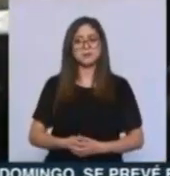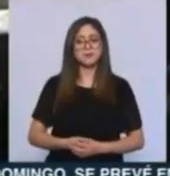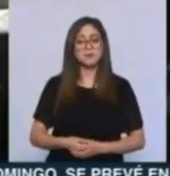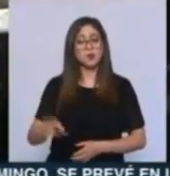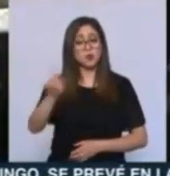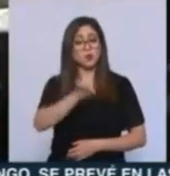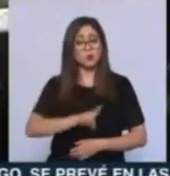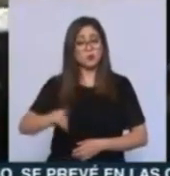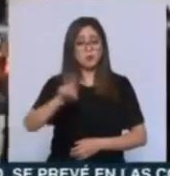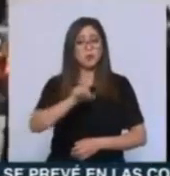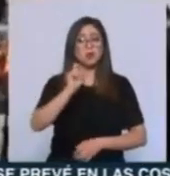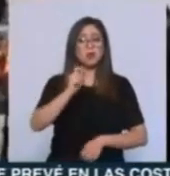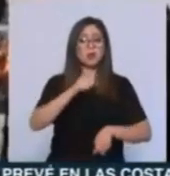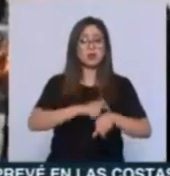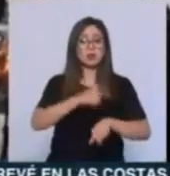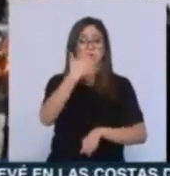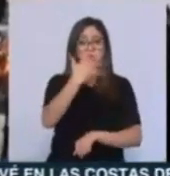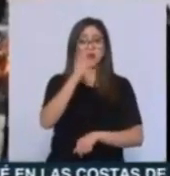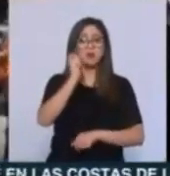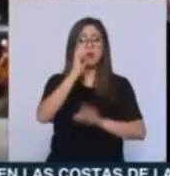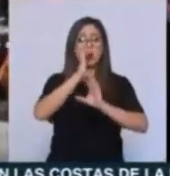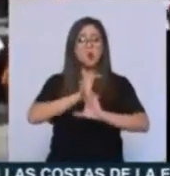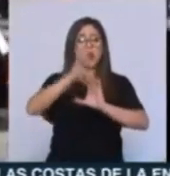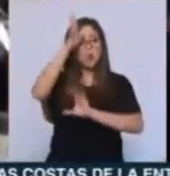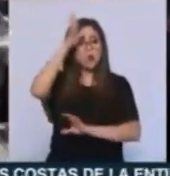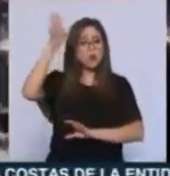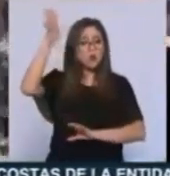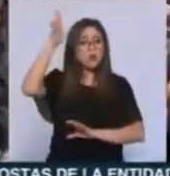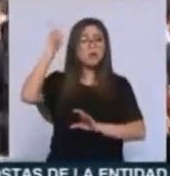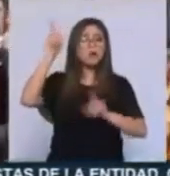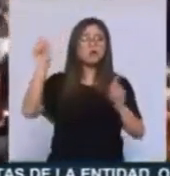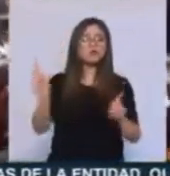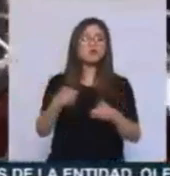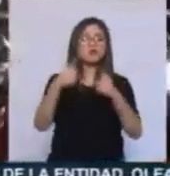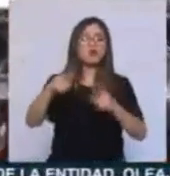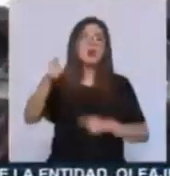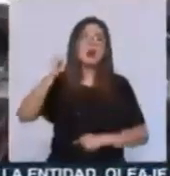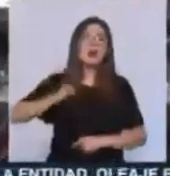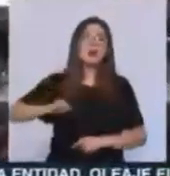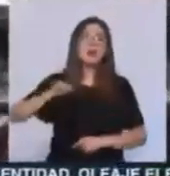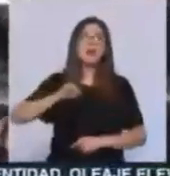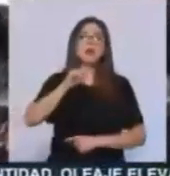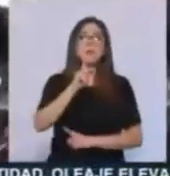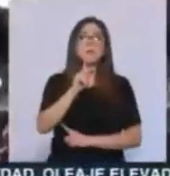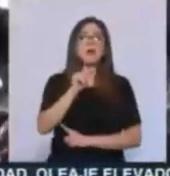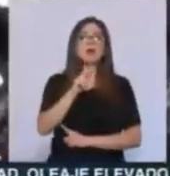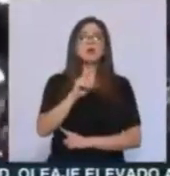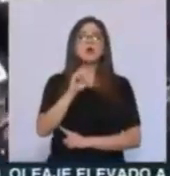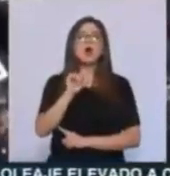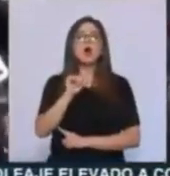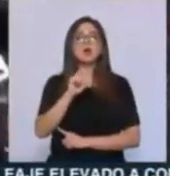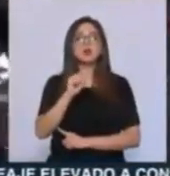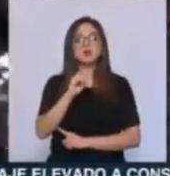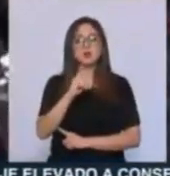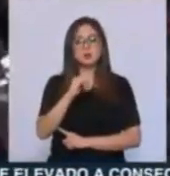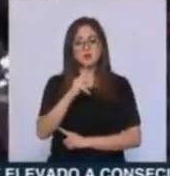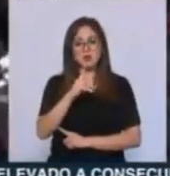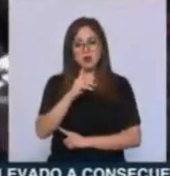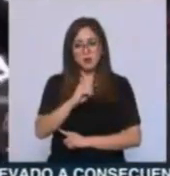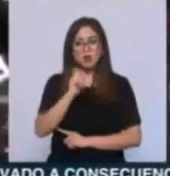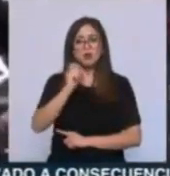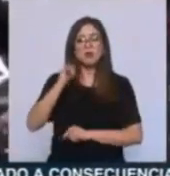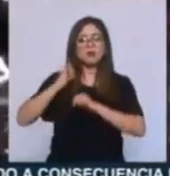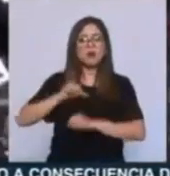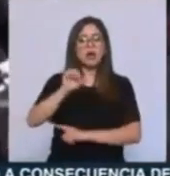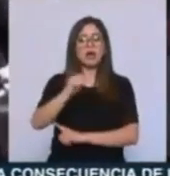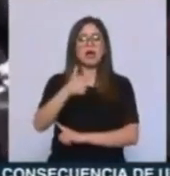El domingo a las 17 horas, el Coro Cuauhtémoc ofrecerá un concierto en el antiguo Palacio del Arzobispado, bajo la dirección del maestro